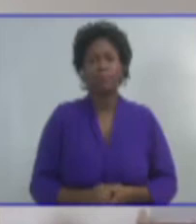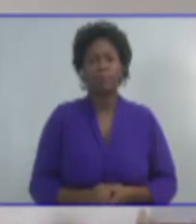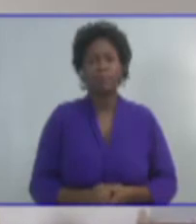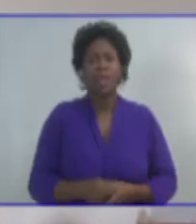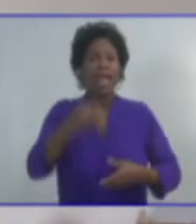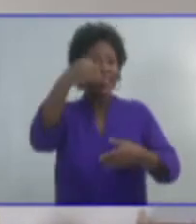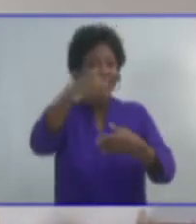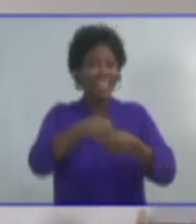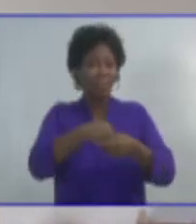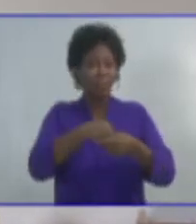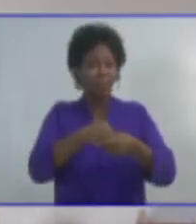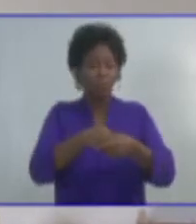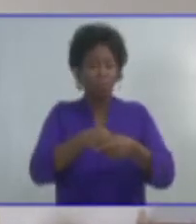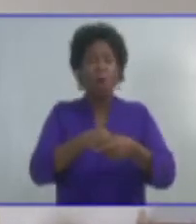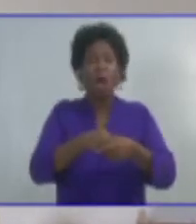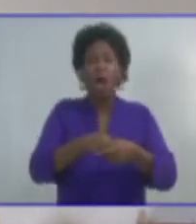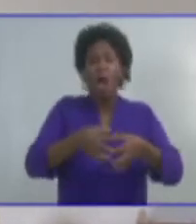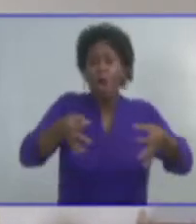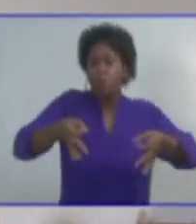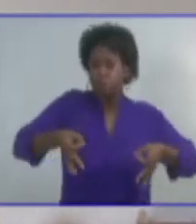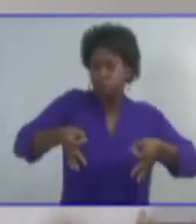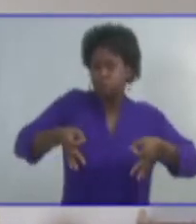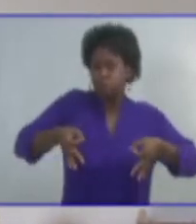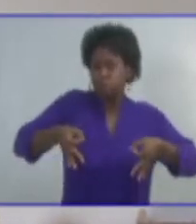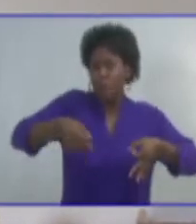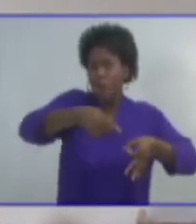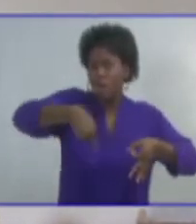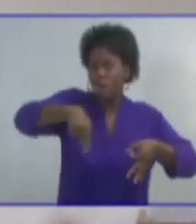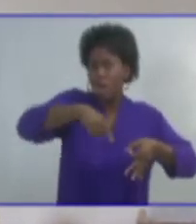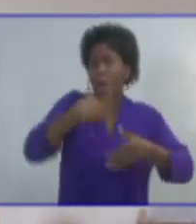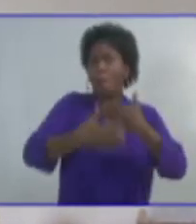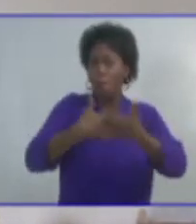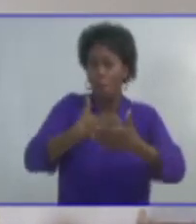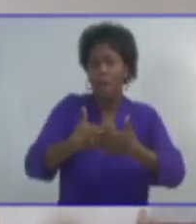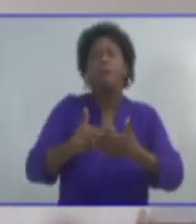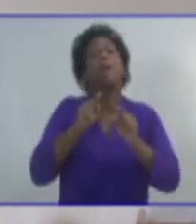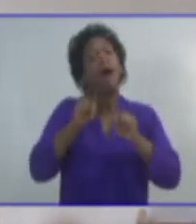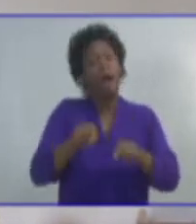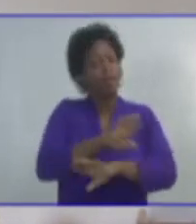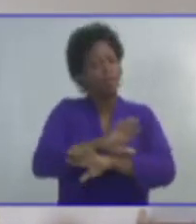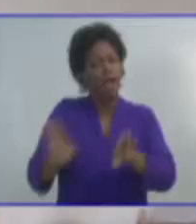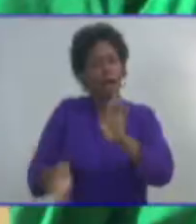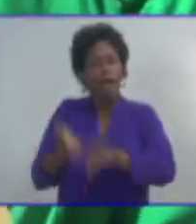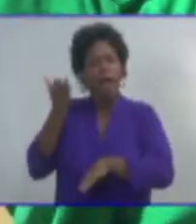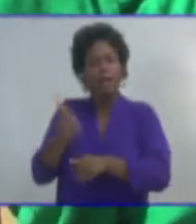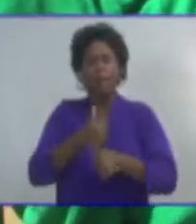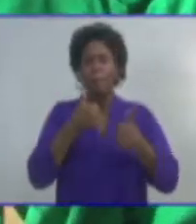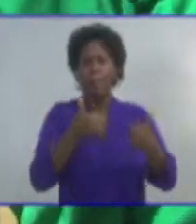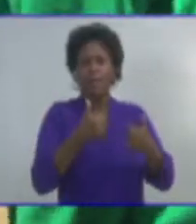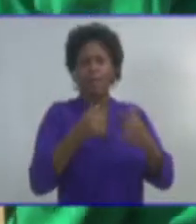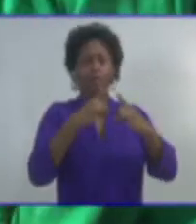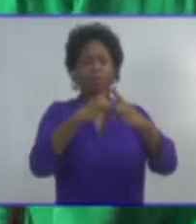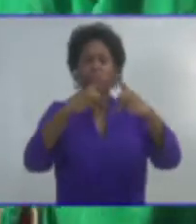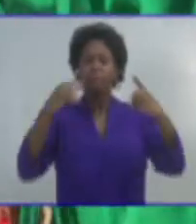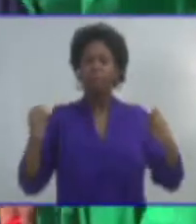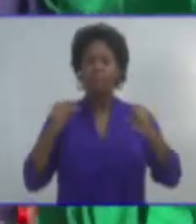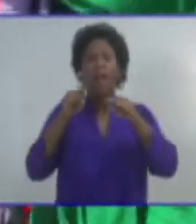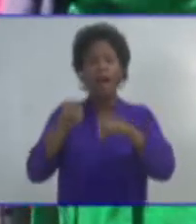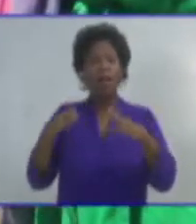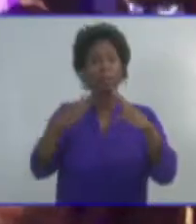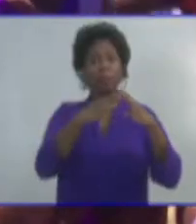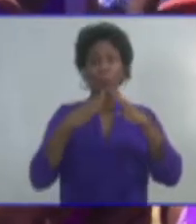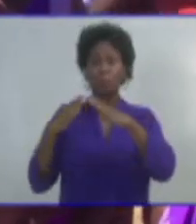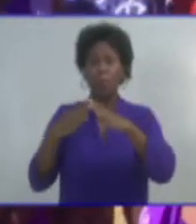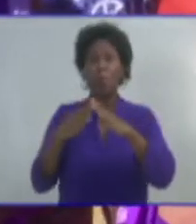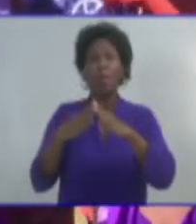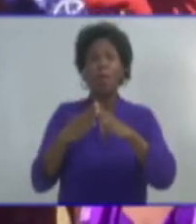uterino, se fue dada de alta y actualmente se mantiene en el campamento con su tratamiento. Contamos con un total de 18